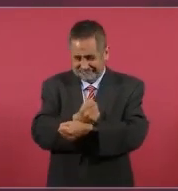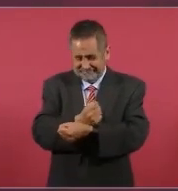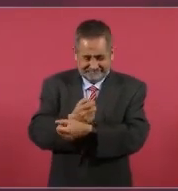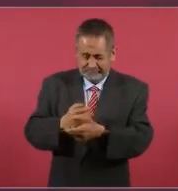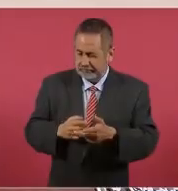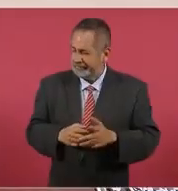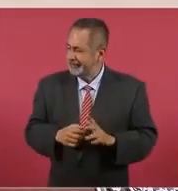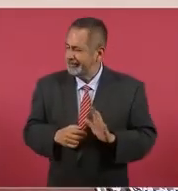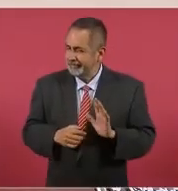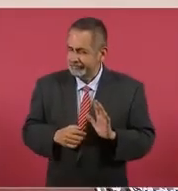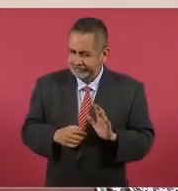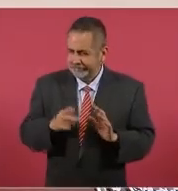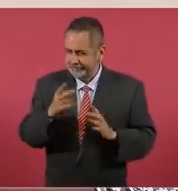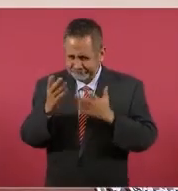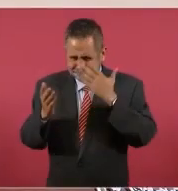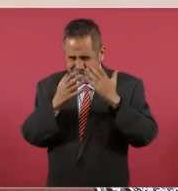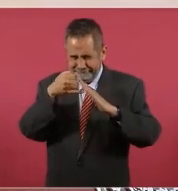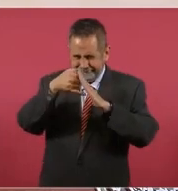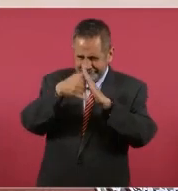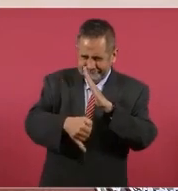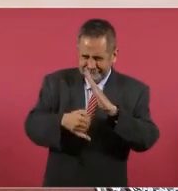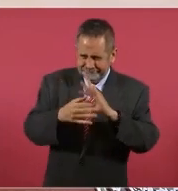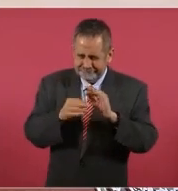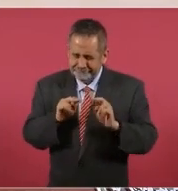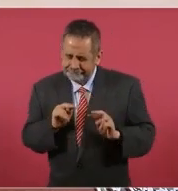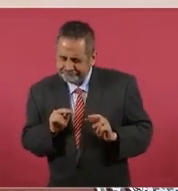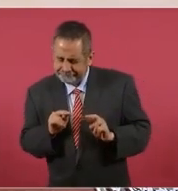hay que analizarlo a fondo,